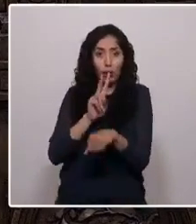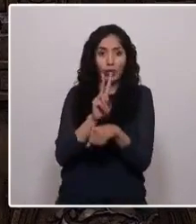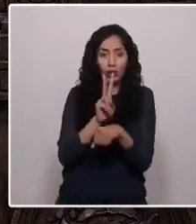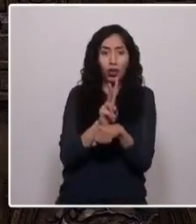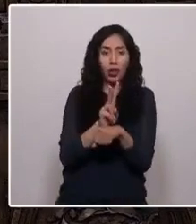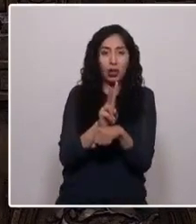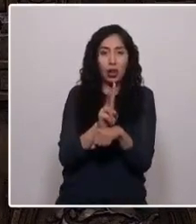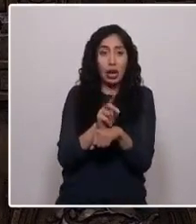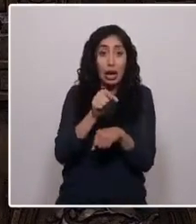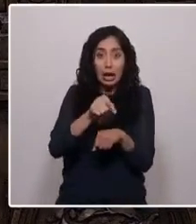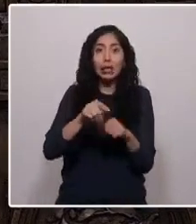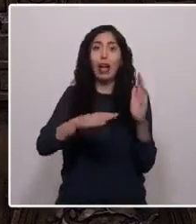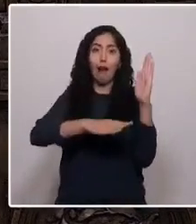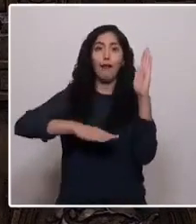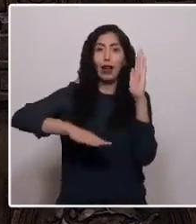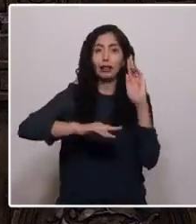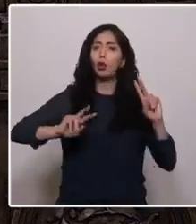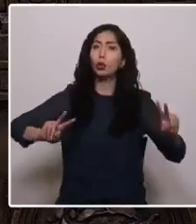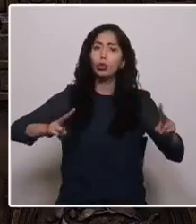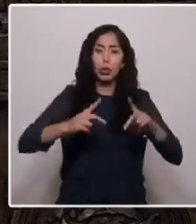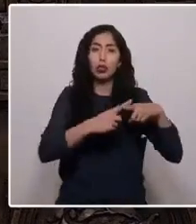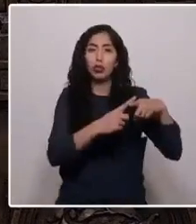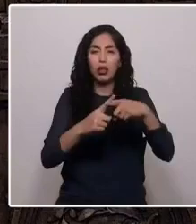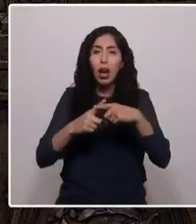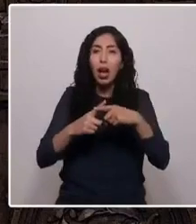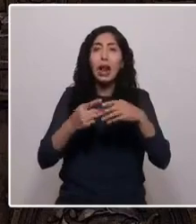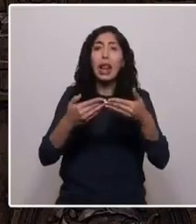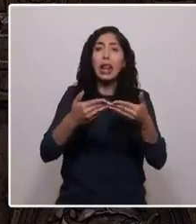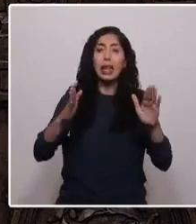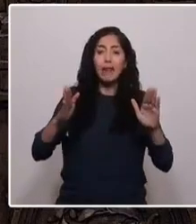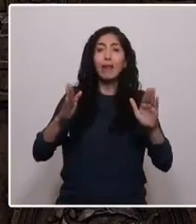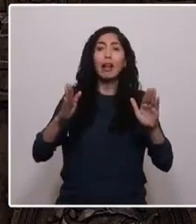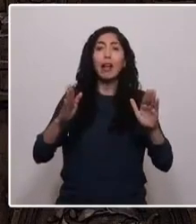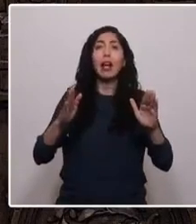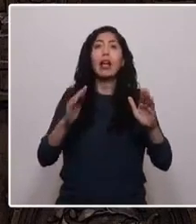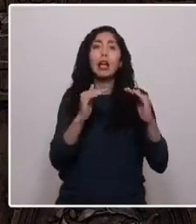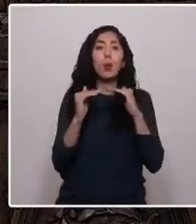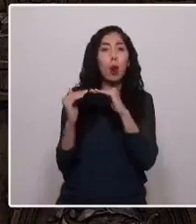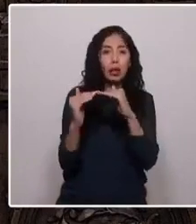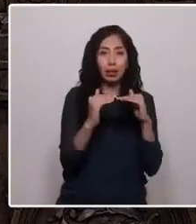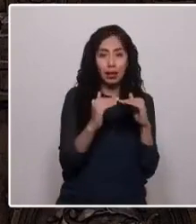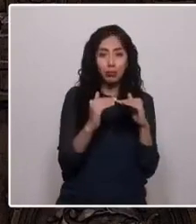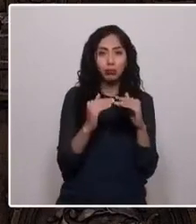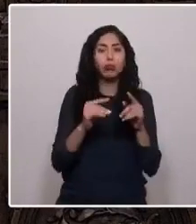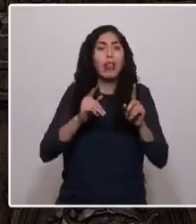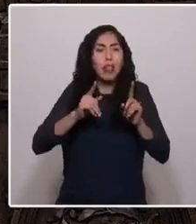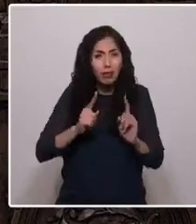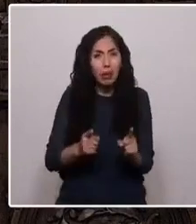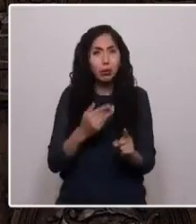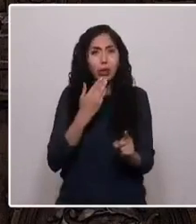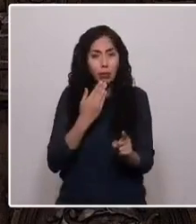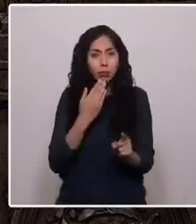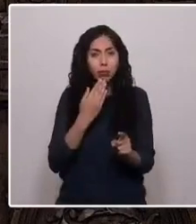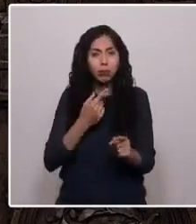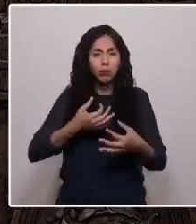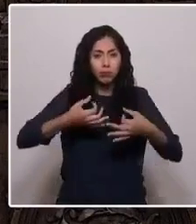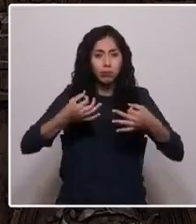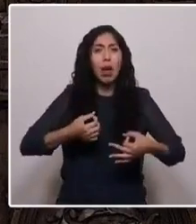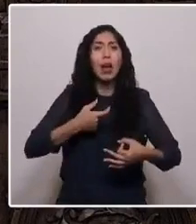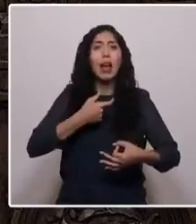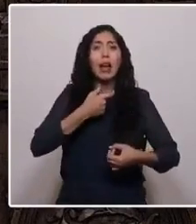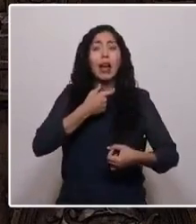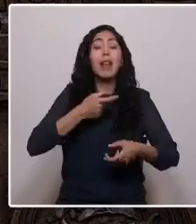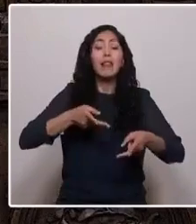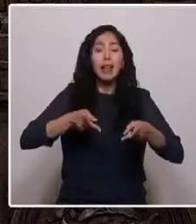sociedad libre e igualitaria debemos consagrar debemos consagrar el derecho a la salud fortaleciendo la salud